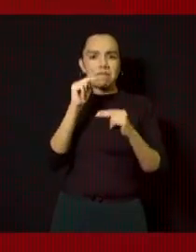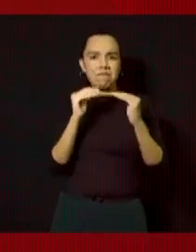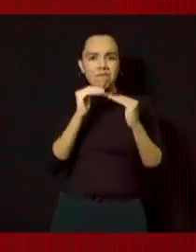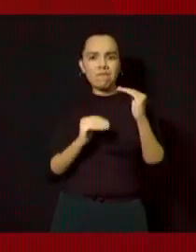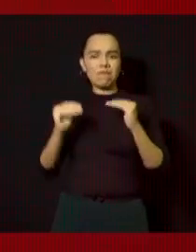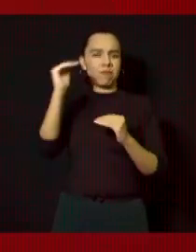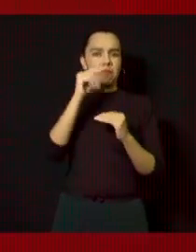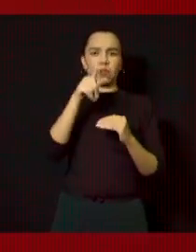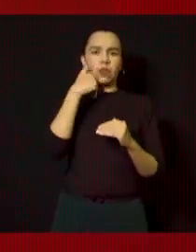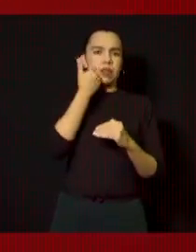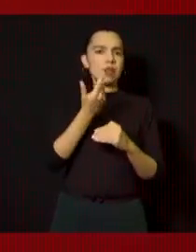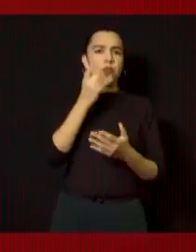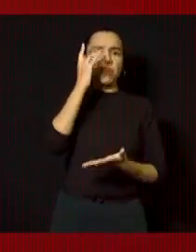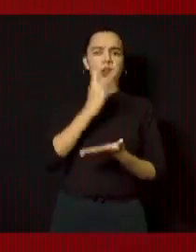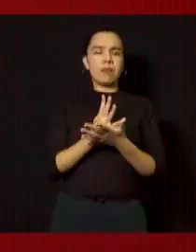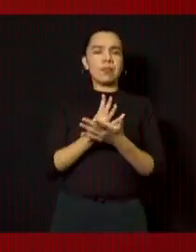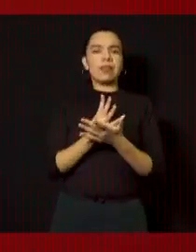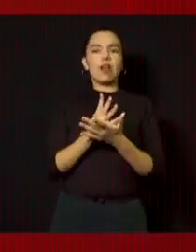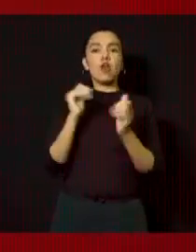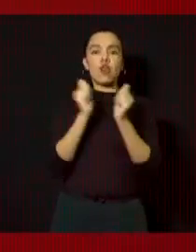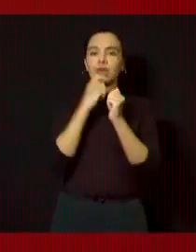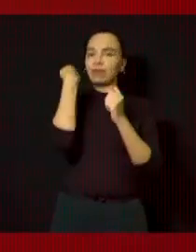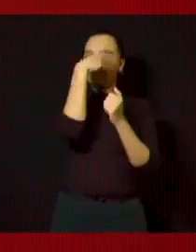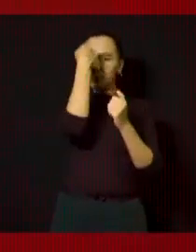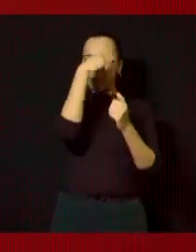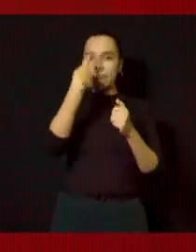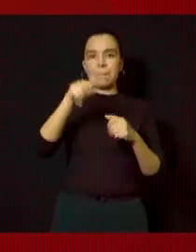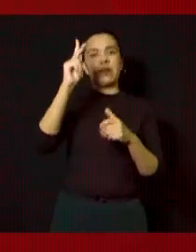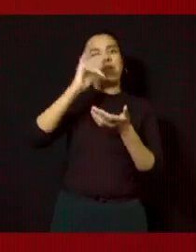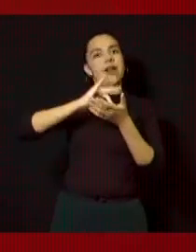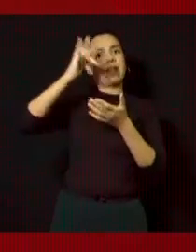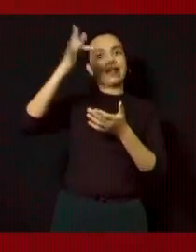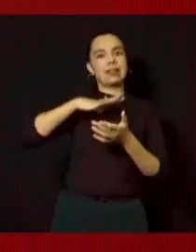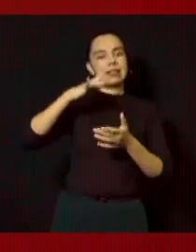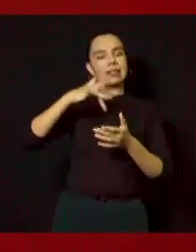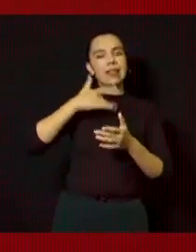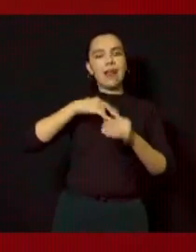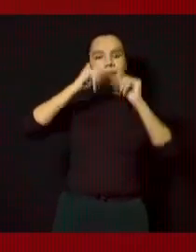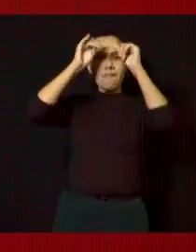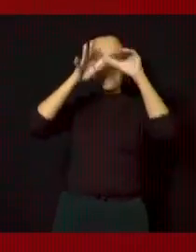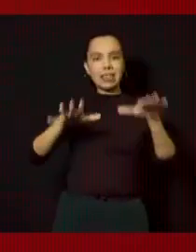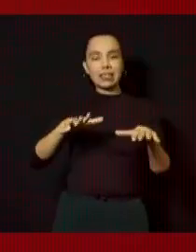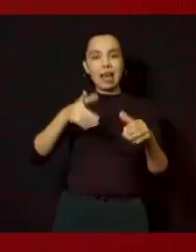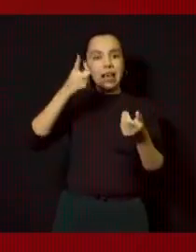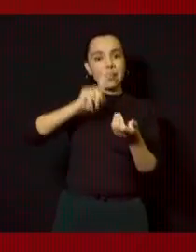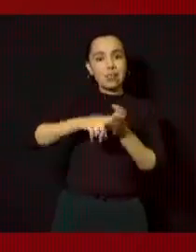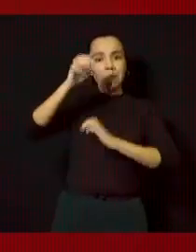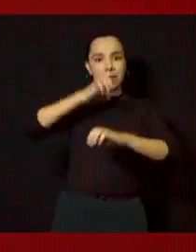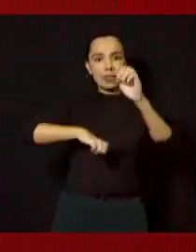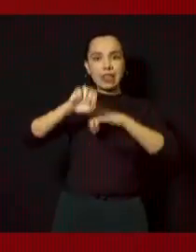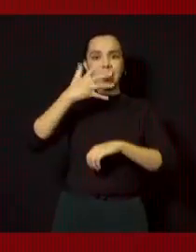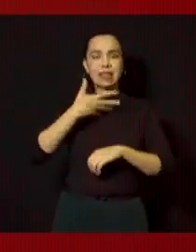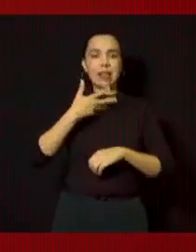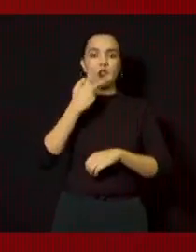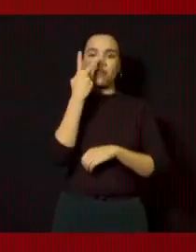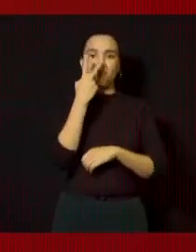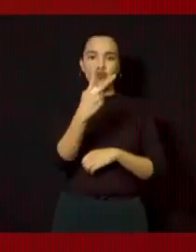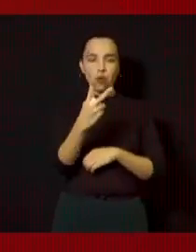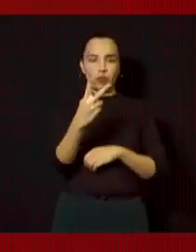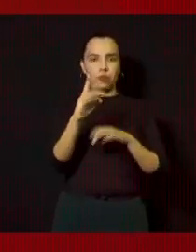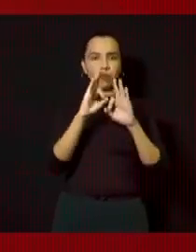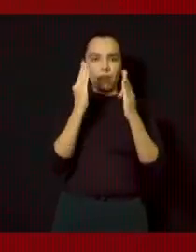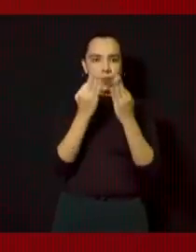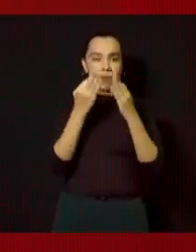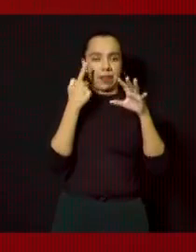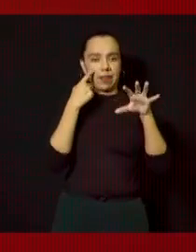quisiéramos solamente con la cosmética, pero contamos con la gran bendición, ¿sí?, de que nuestra compañía tiene dos portafolios para que trabajemos,